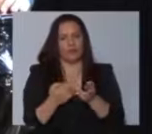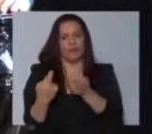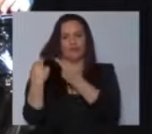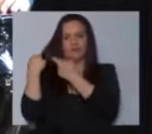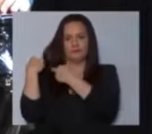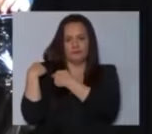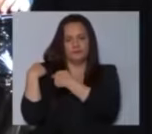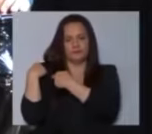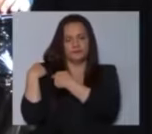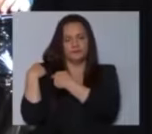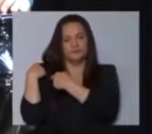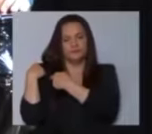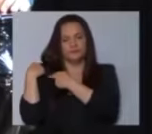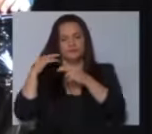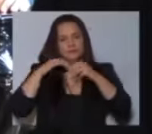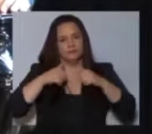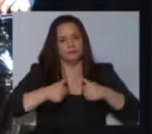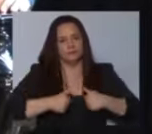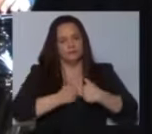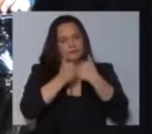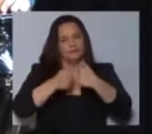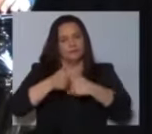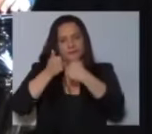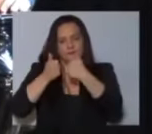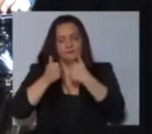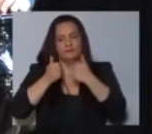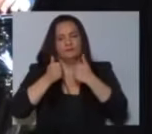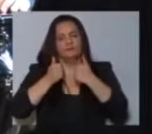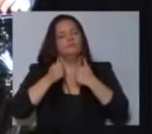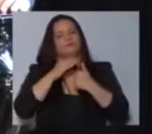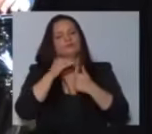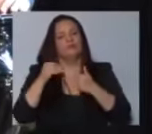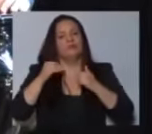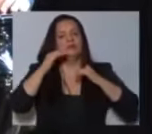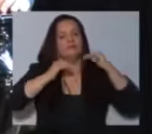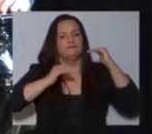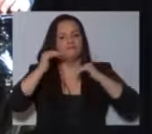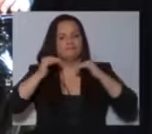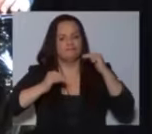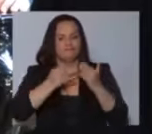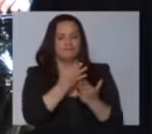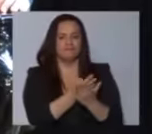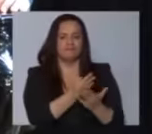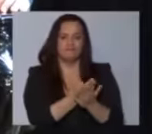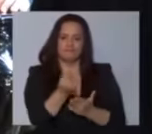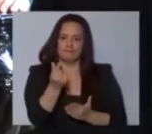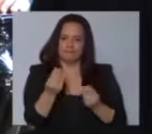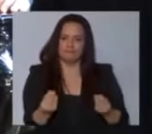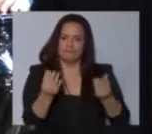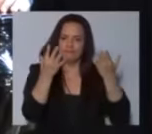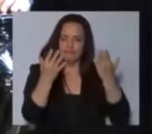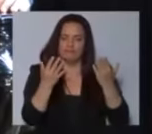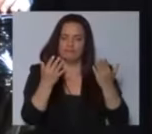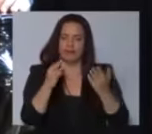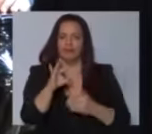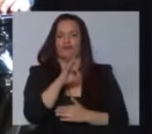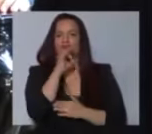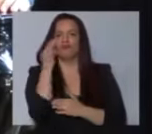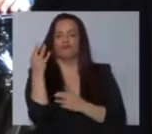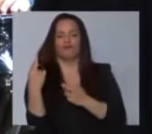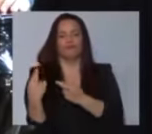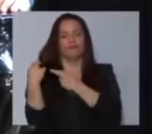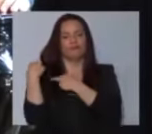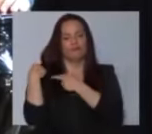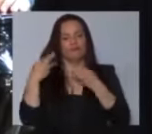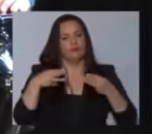el desafío de equilibrar las finanzas públicas de manera responsable y con medidas que trasciendan